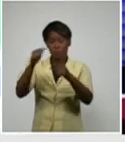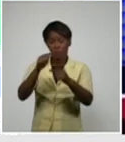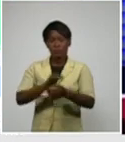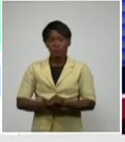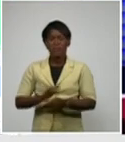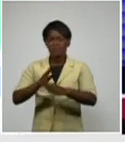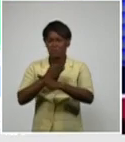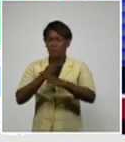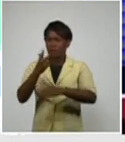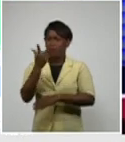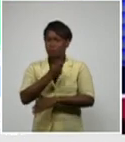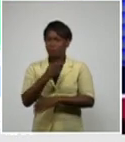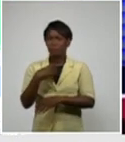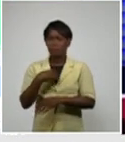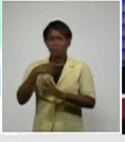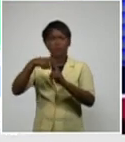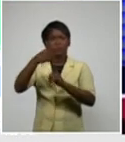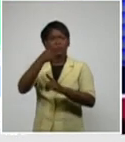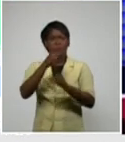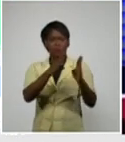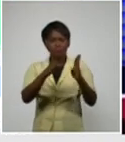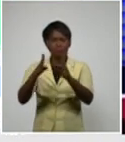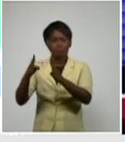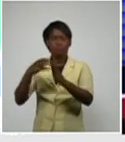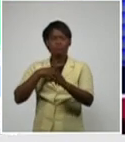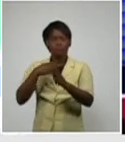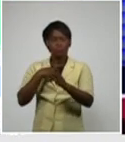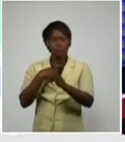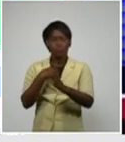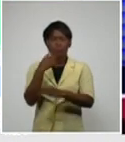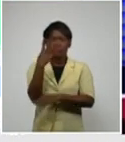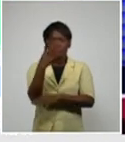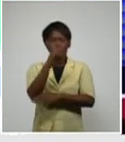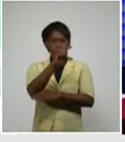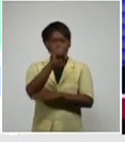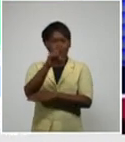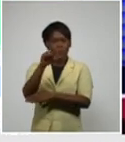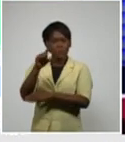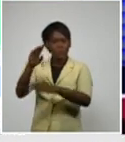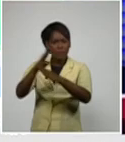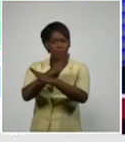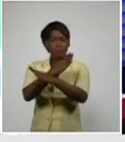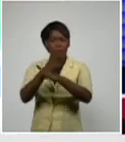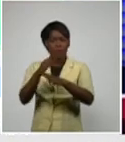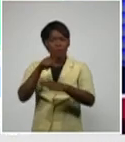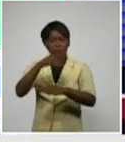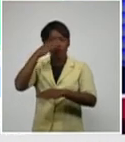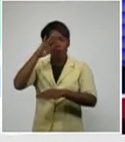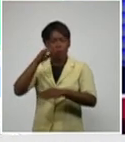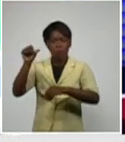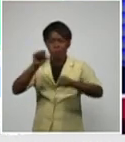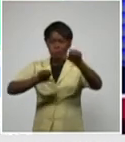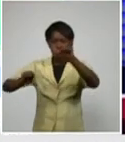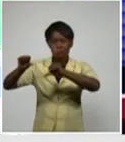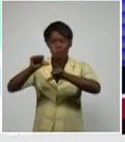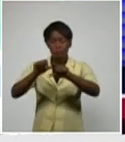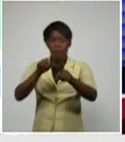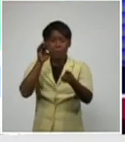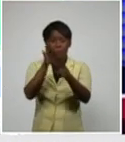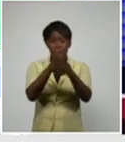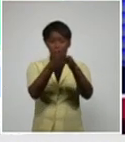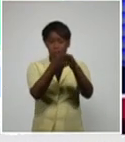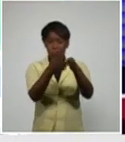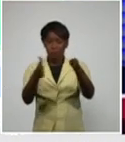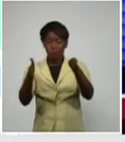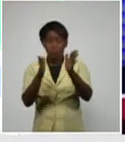demás, todos los candidatos vacunales que en nuestro país está, y que a partir de marzo realmente, después que